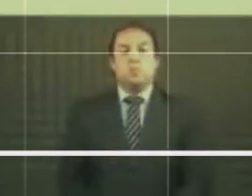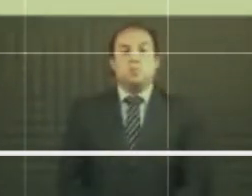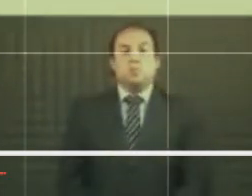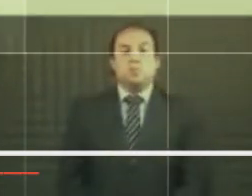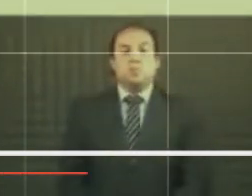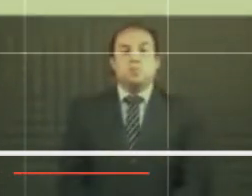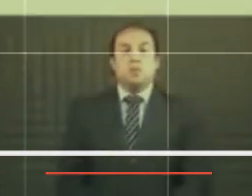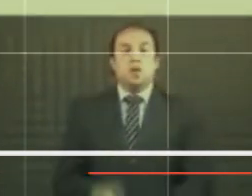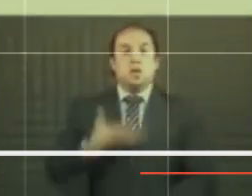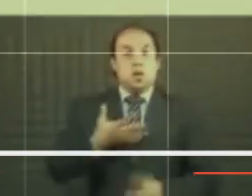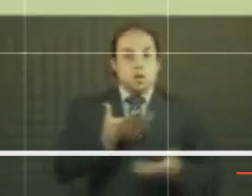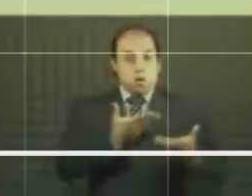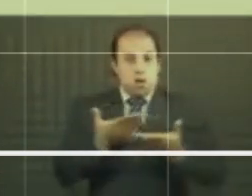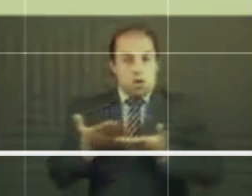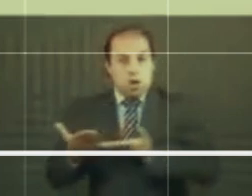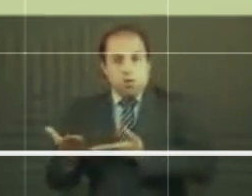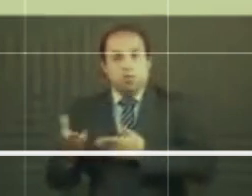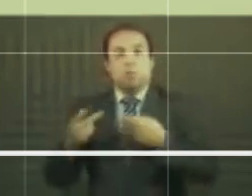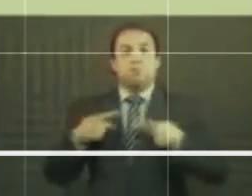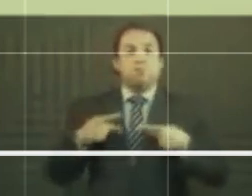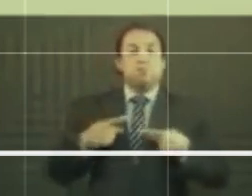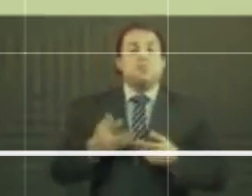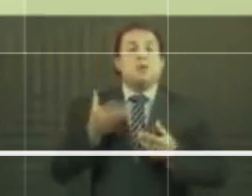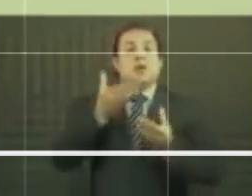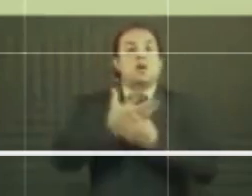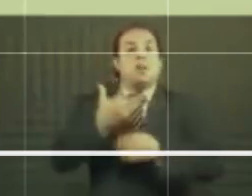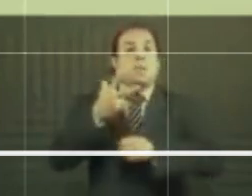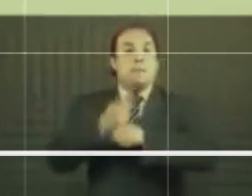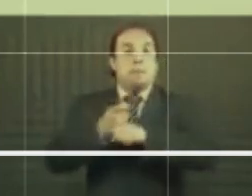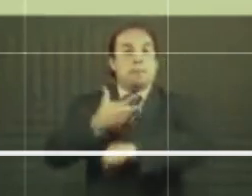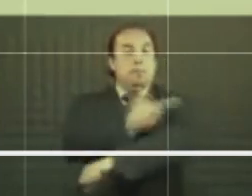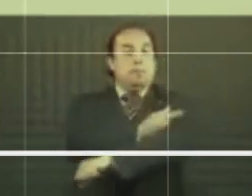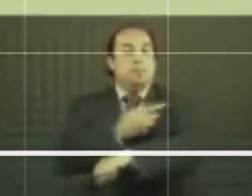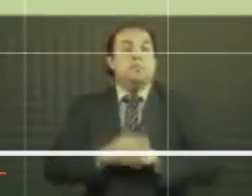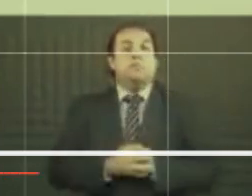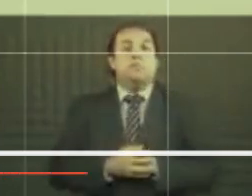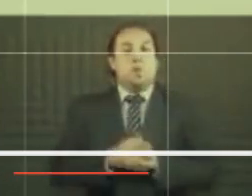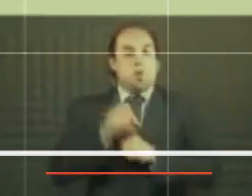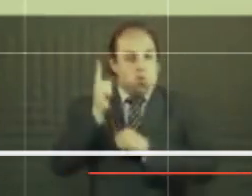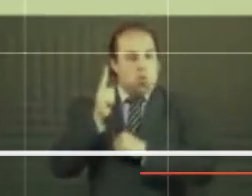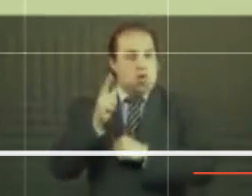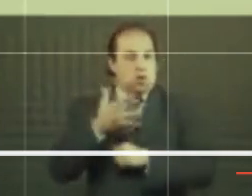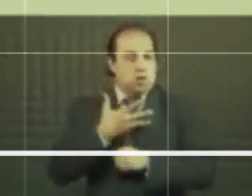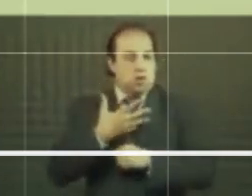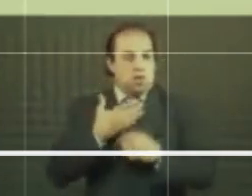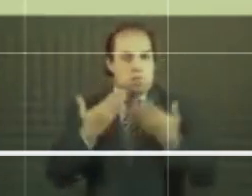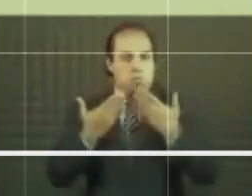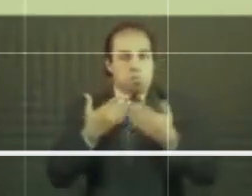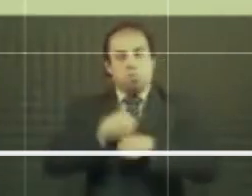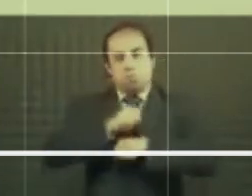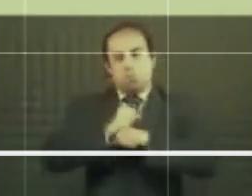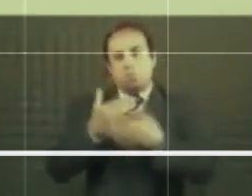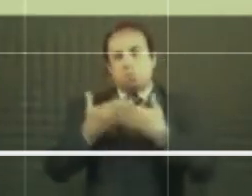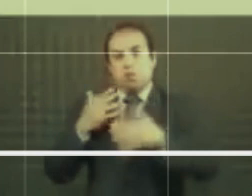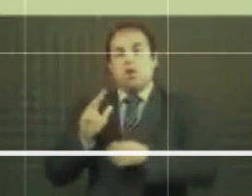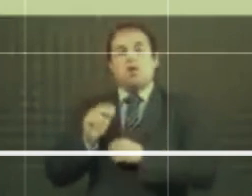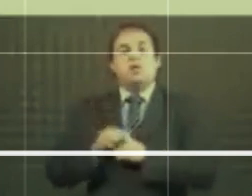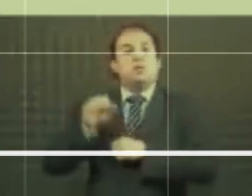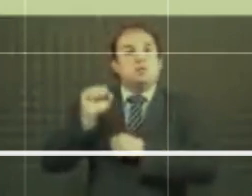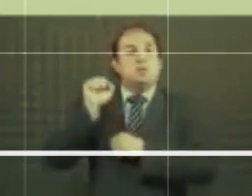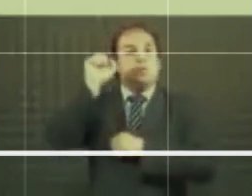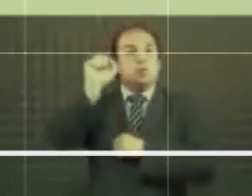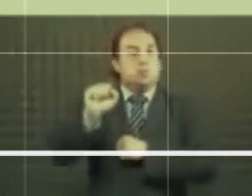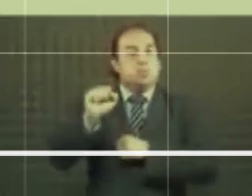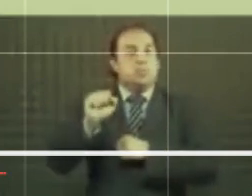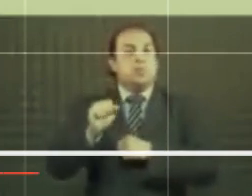Si tenemos una buena llegada de personas que vayan a primera dosis, que esperamos que así sea, derivado de lo que vimos la semana pasada, para el próximo sábado, al terminar esta